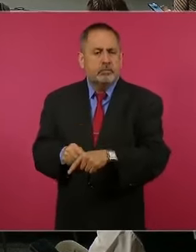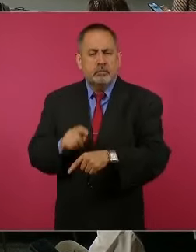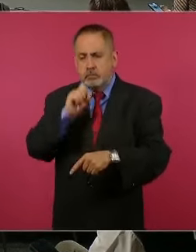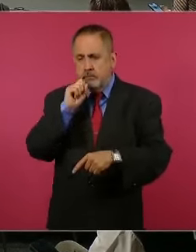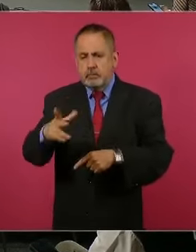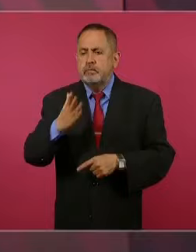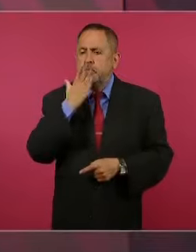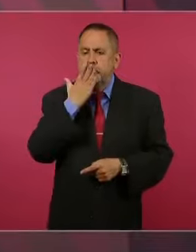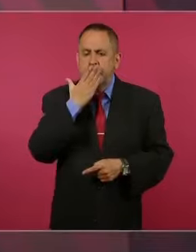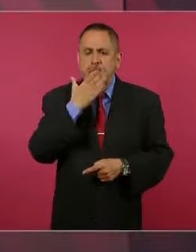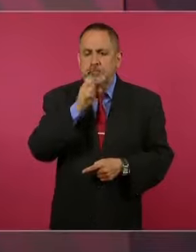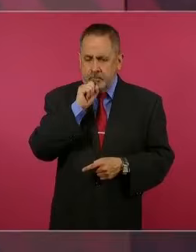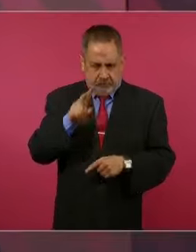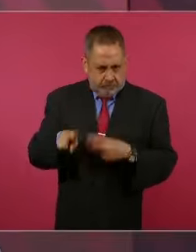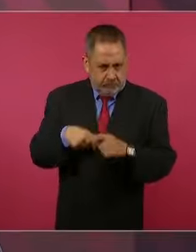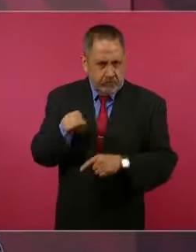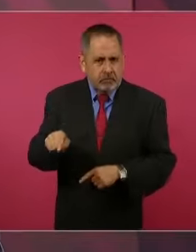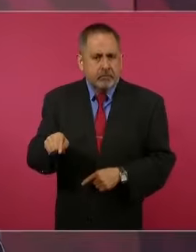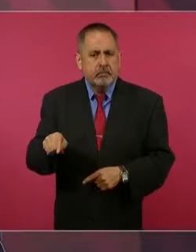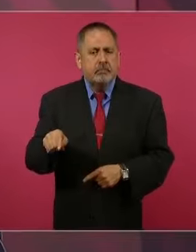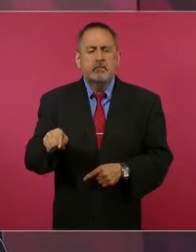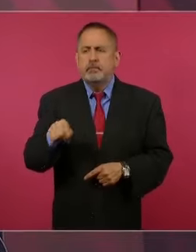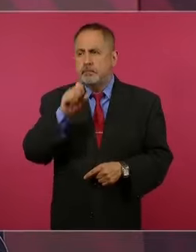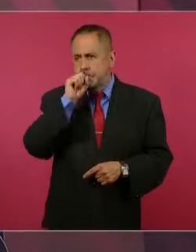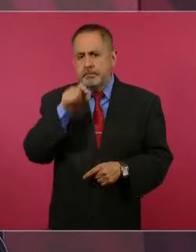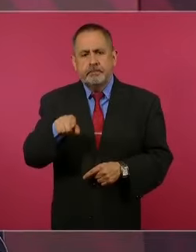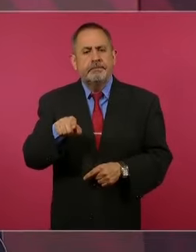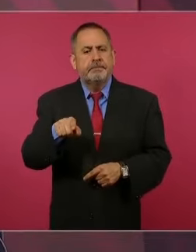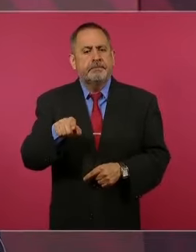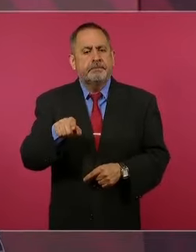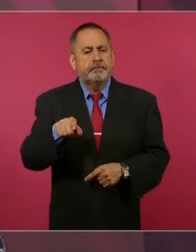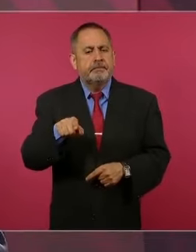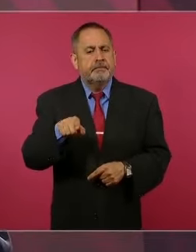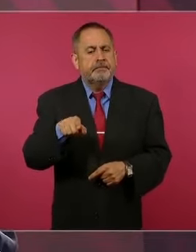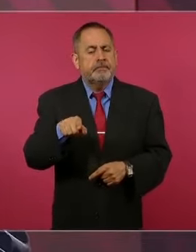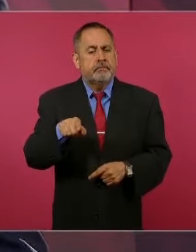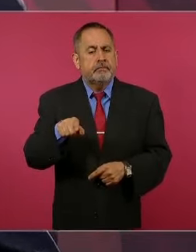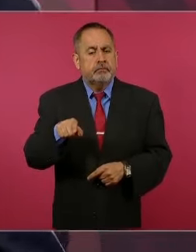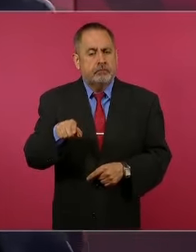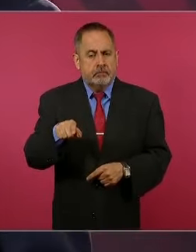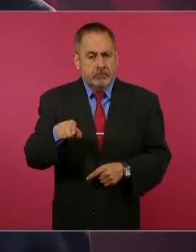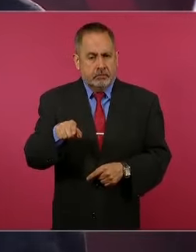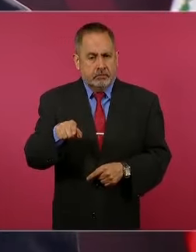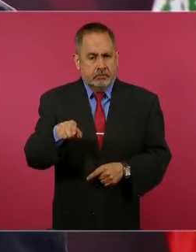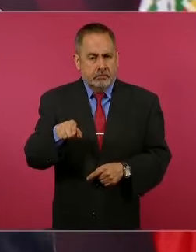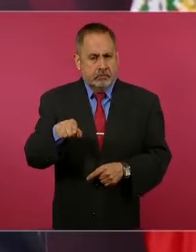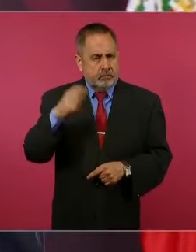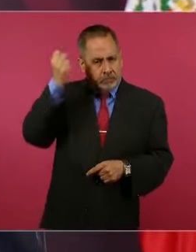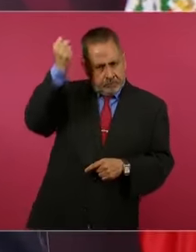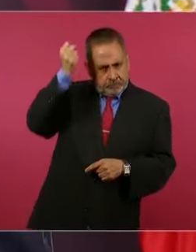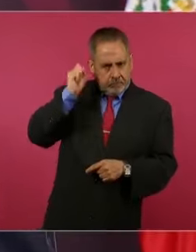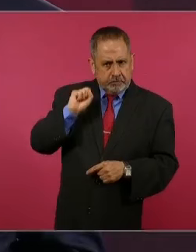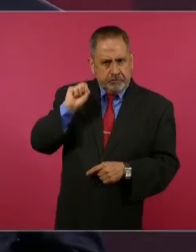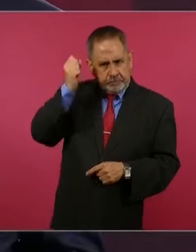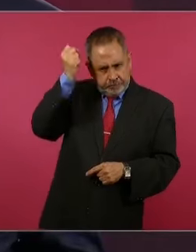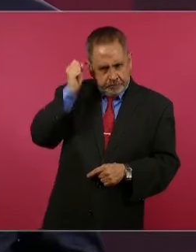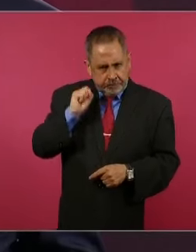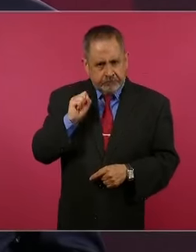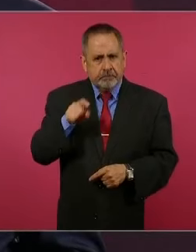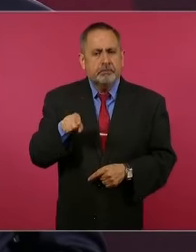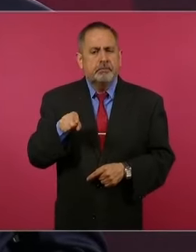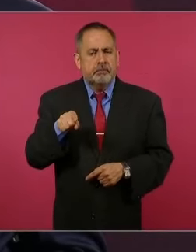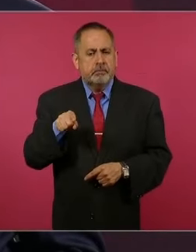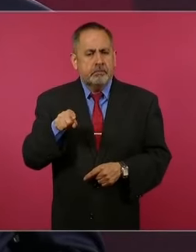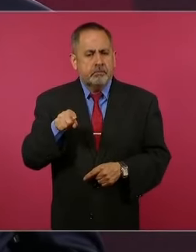en Sonora voy a estar en Sinaloa